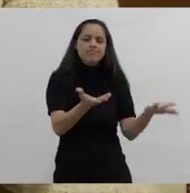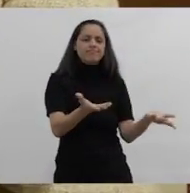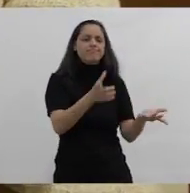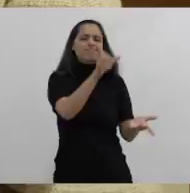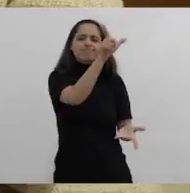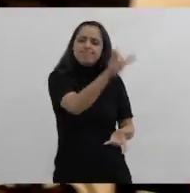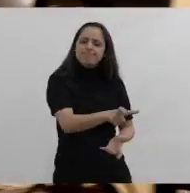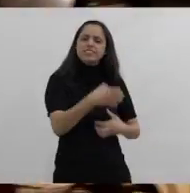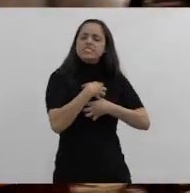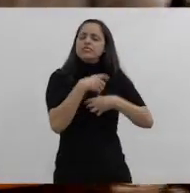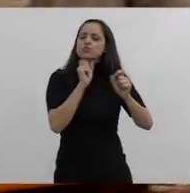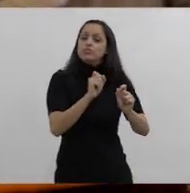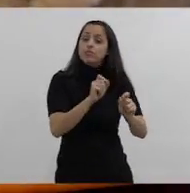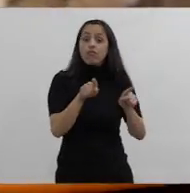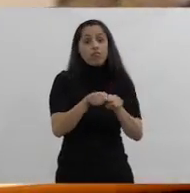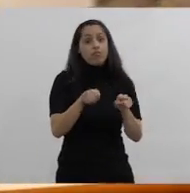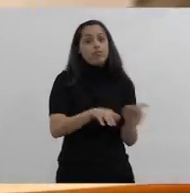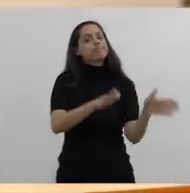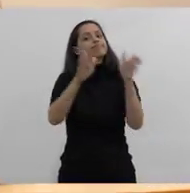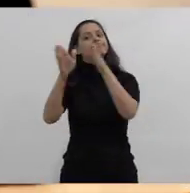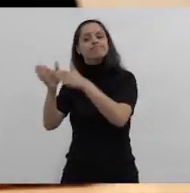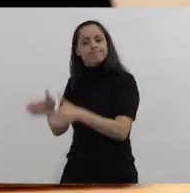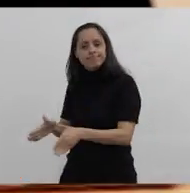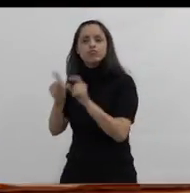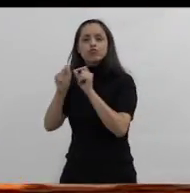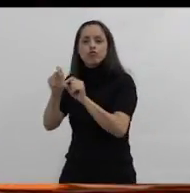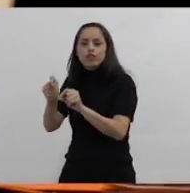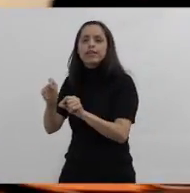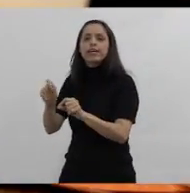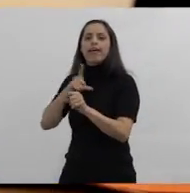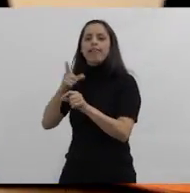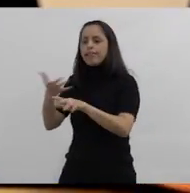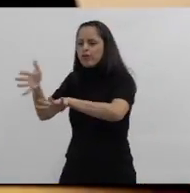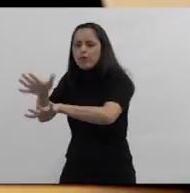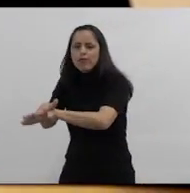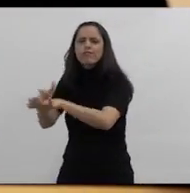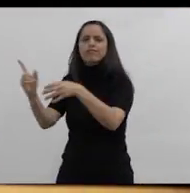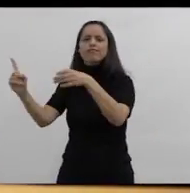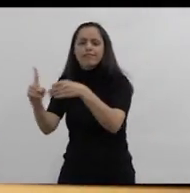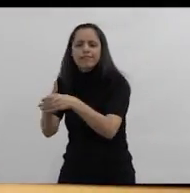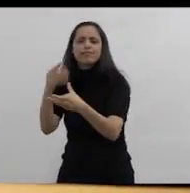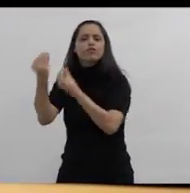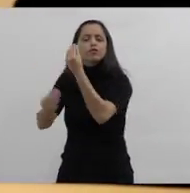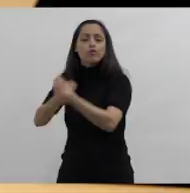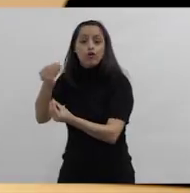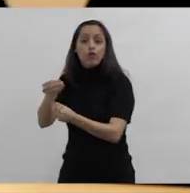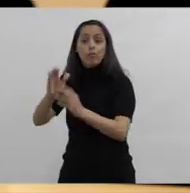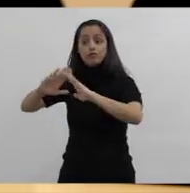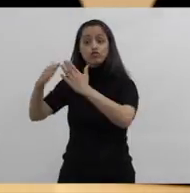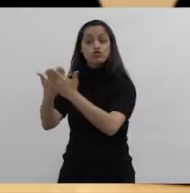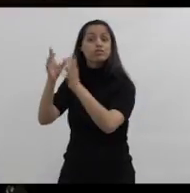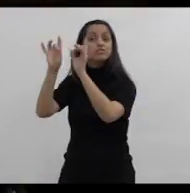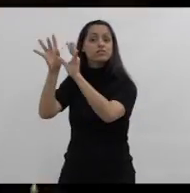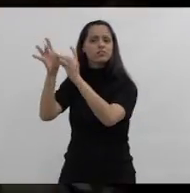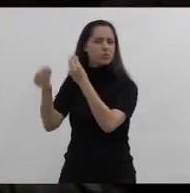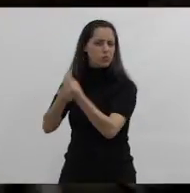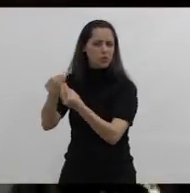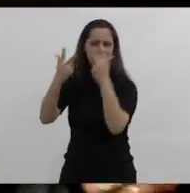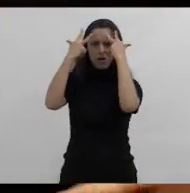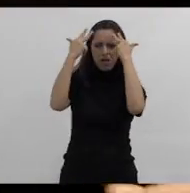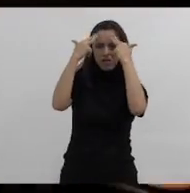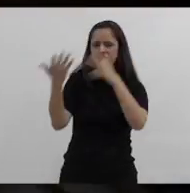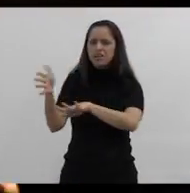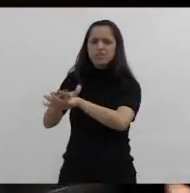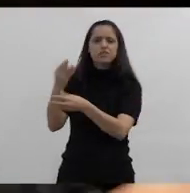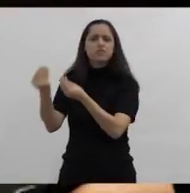los profesores. Y por otro lado, estamos hablando de integración, inclusión, qué pasa con la escuela especial, la